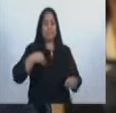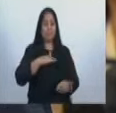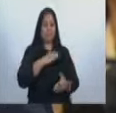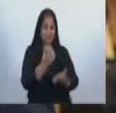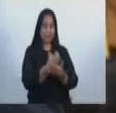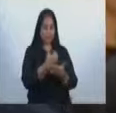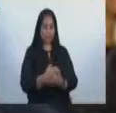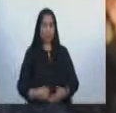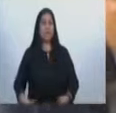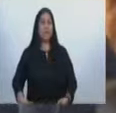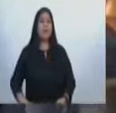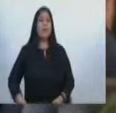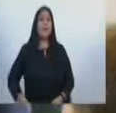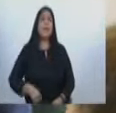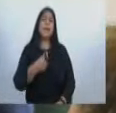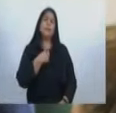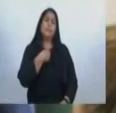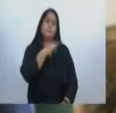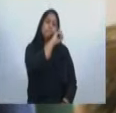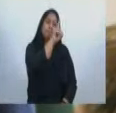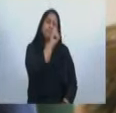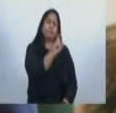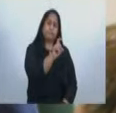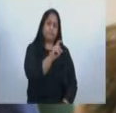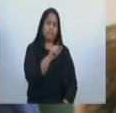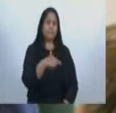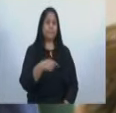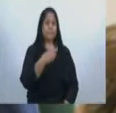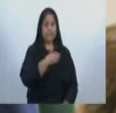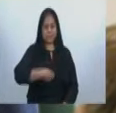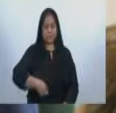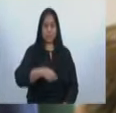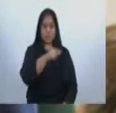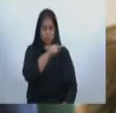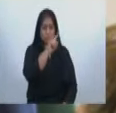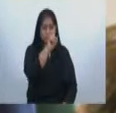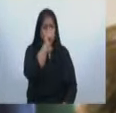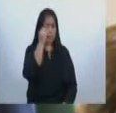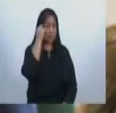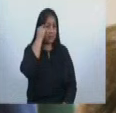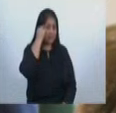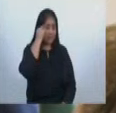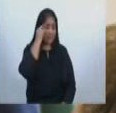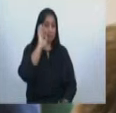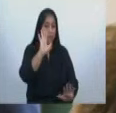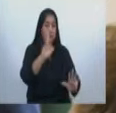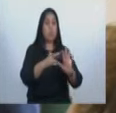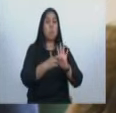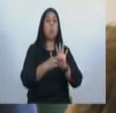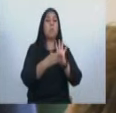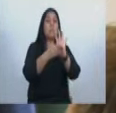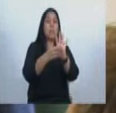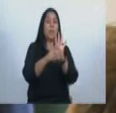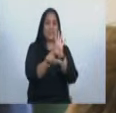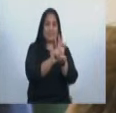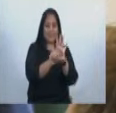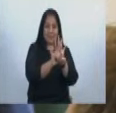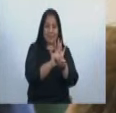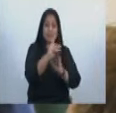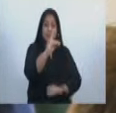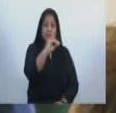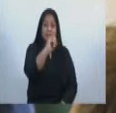economía por lo tanto le quería preguntar señor presidente han considerado hacer una propuesta de ley donde la